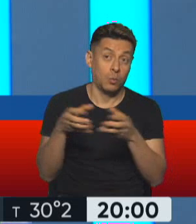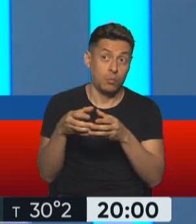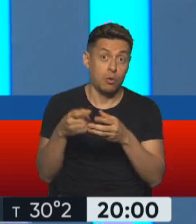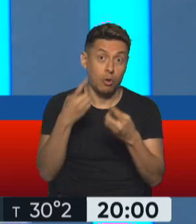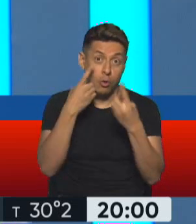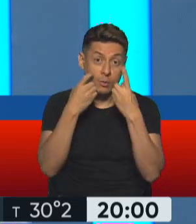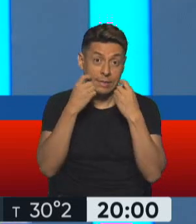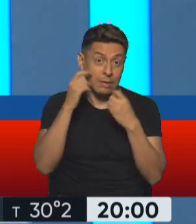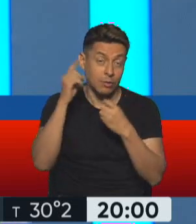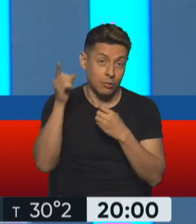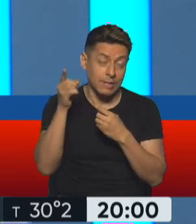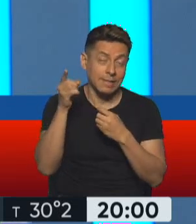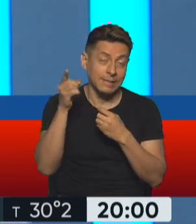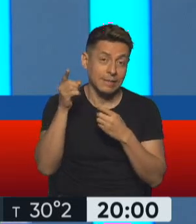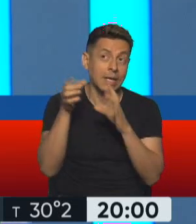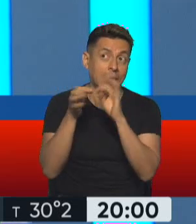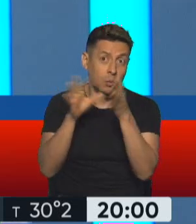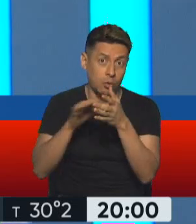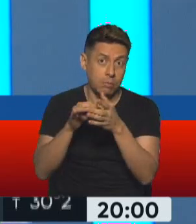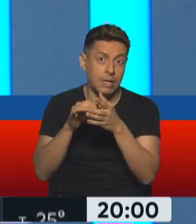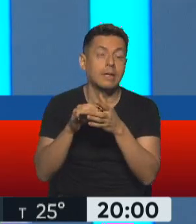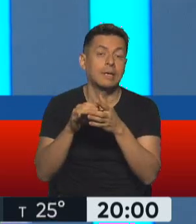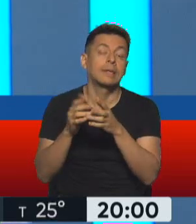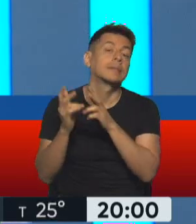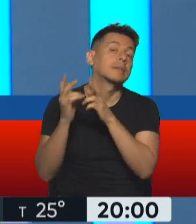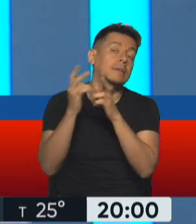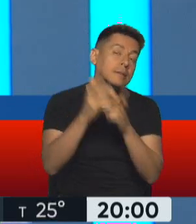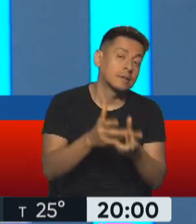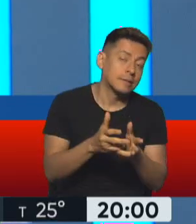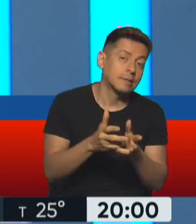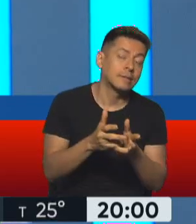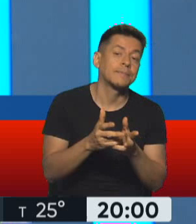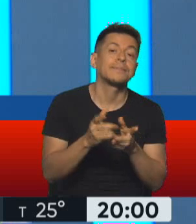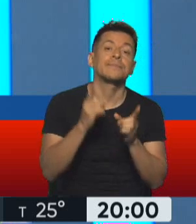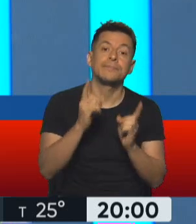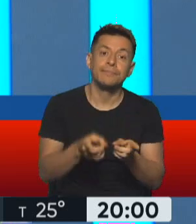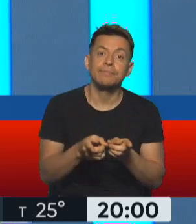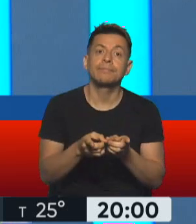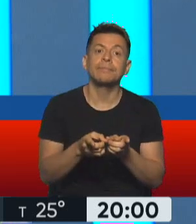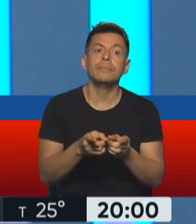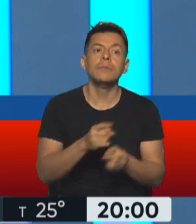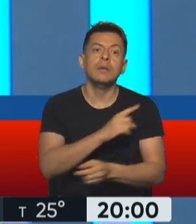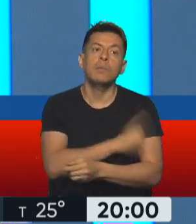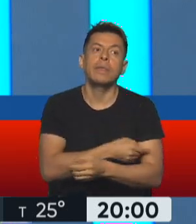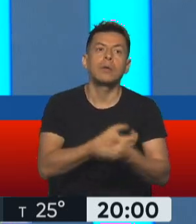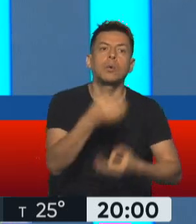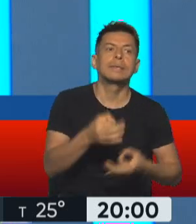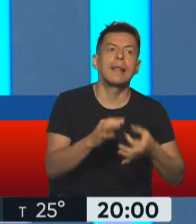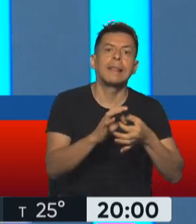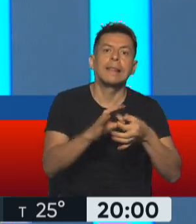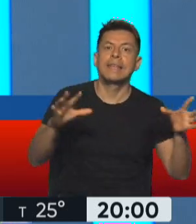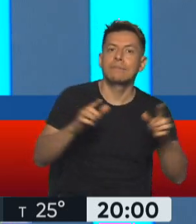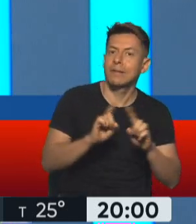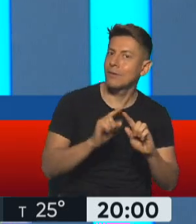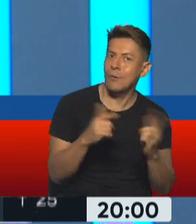observadores de la Unión Europea. Hablan, por ejemplo, también de la no independencia del Poder Judicial. Hablan